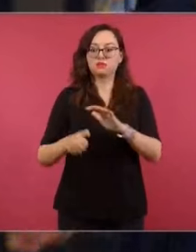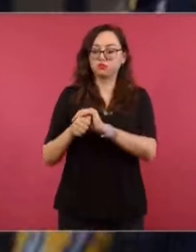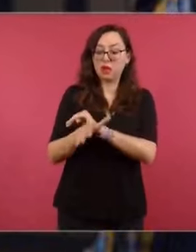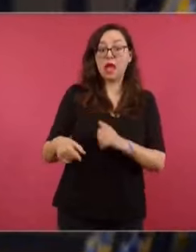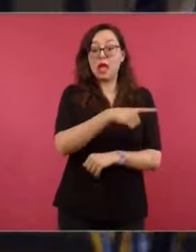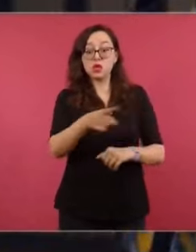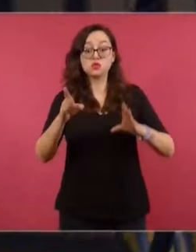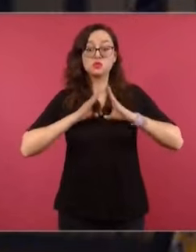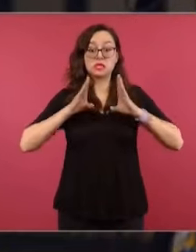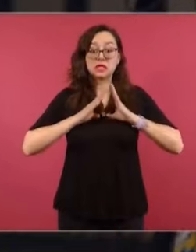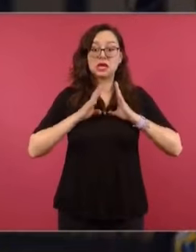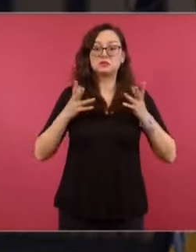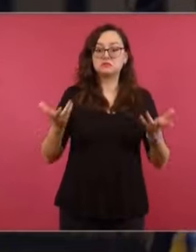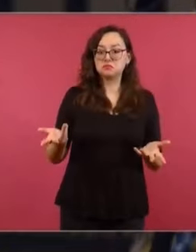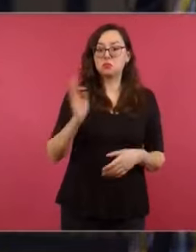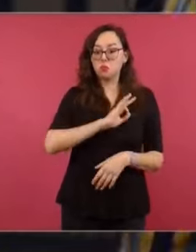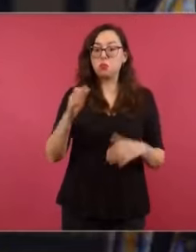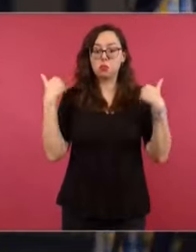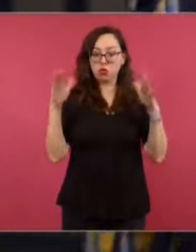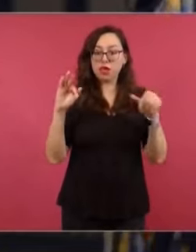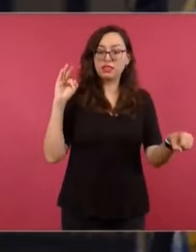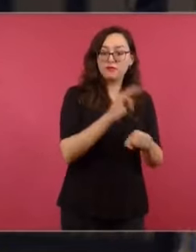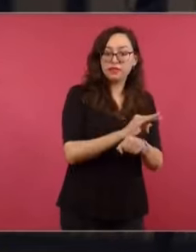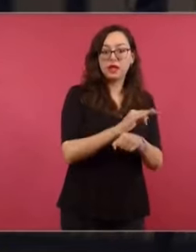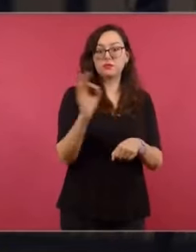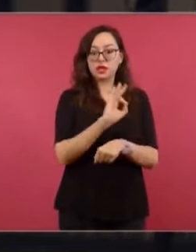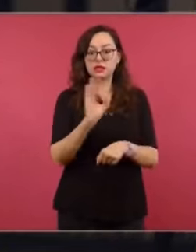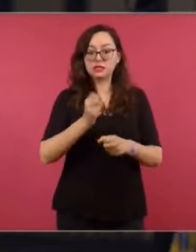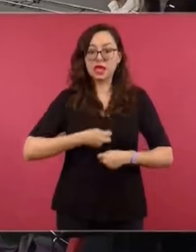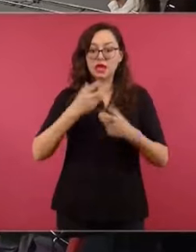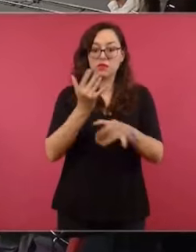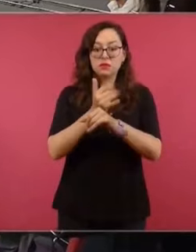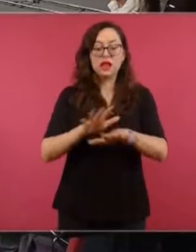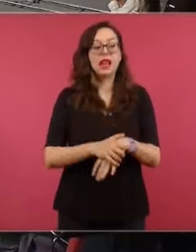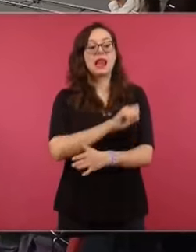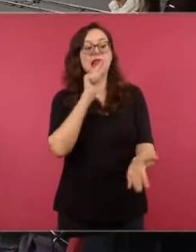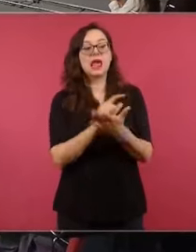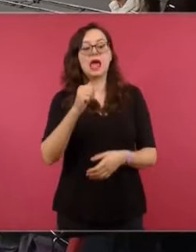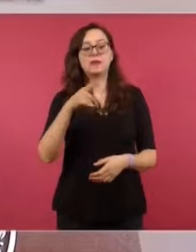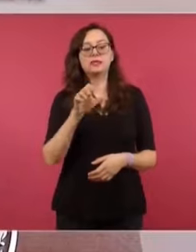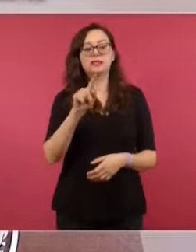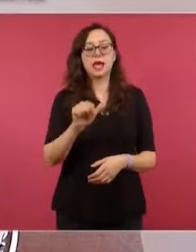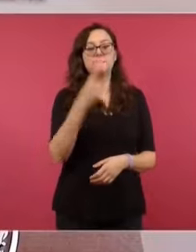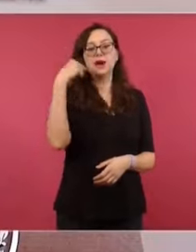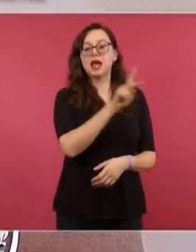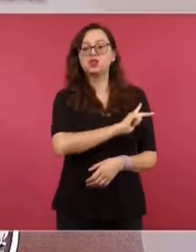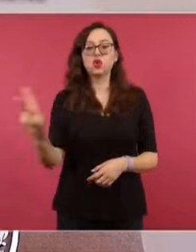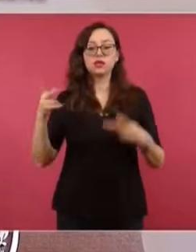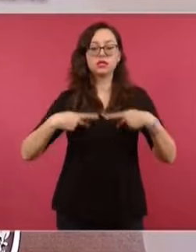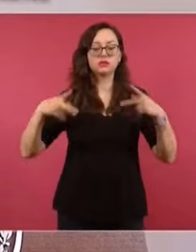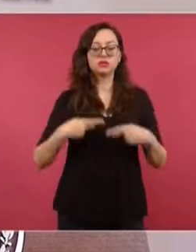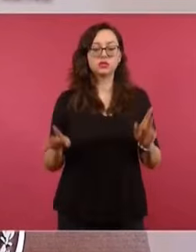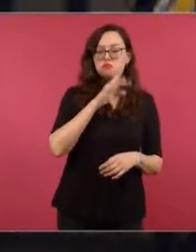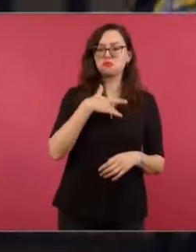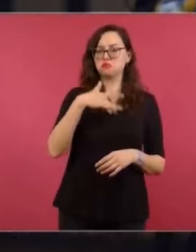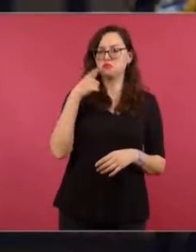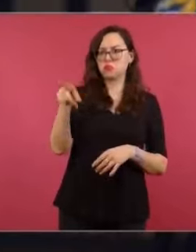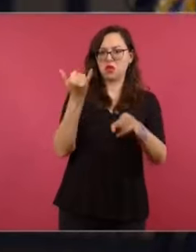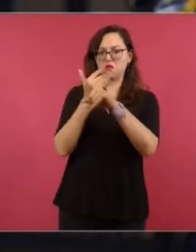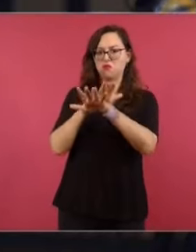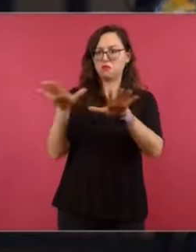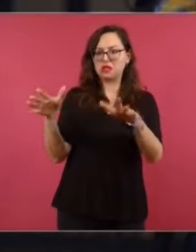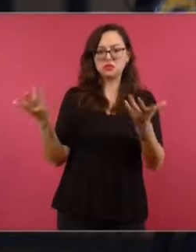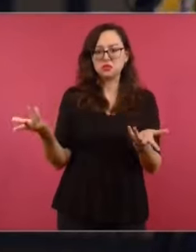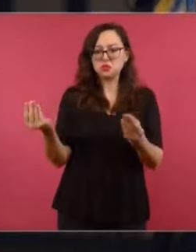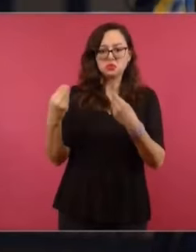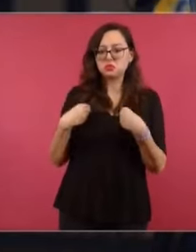podrían acogerse la misma si ellos deciden que van a dar información en torno a este caso podría aplicarles a le de todos para todos lo que queremos es encontrar a los jóvenes por qué esperar a que